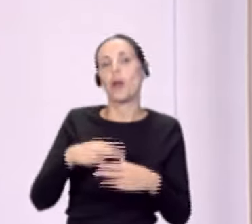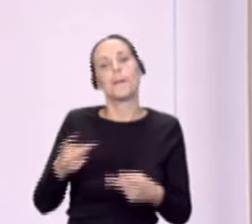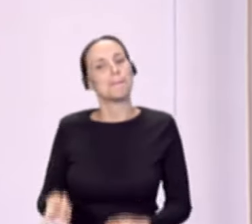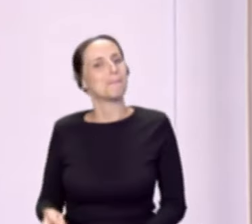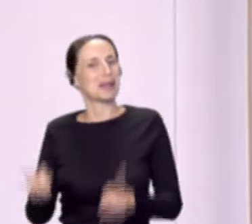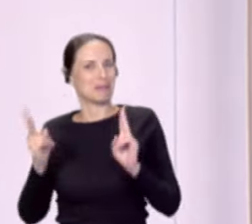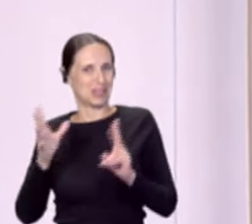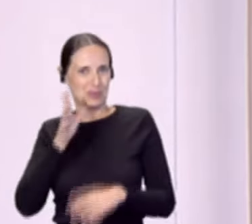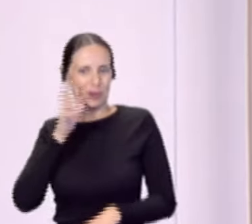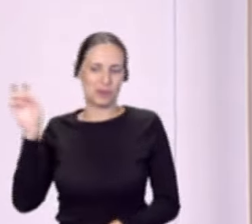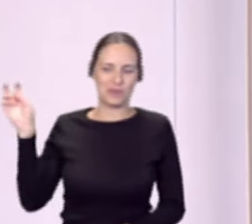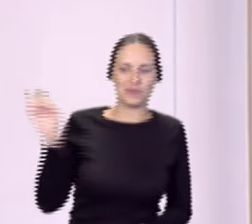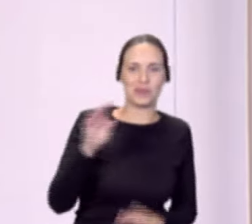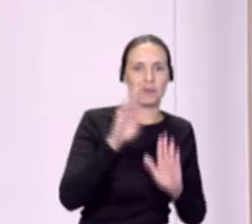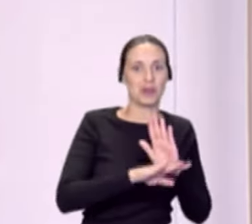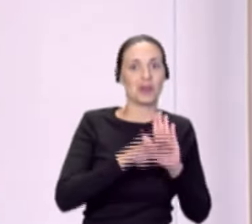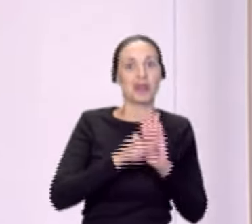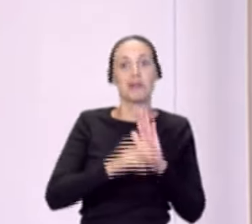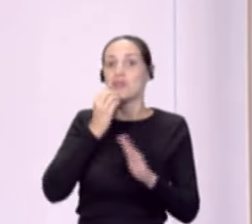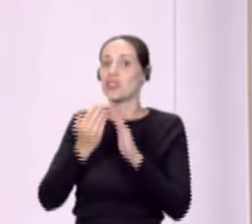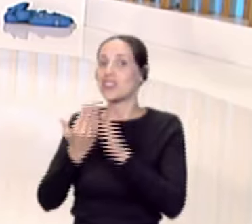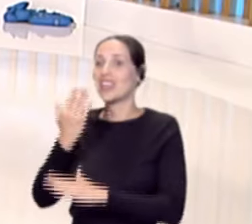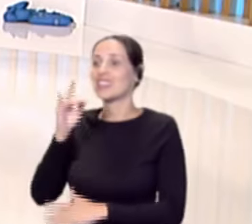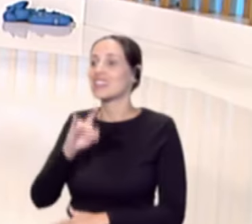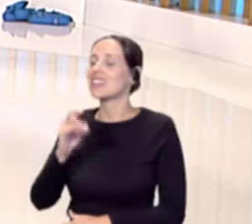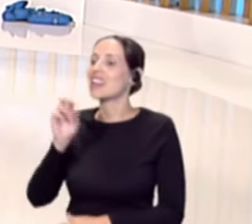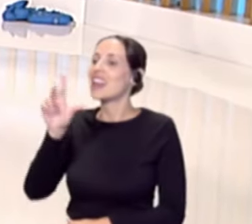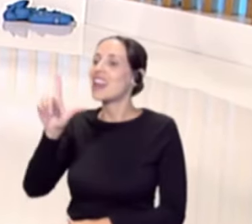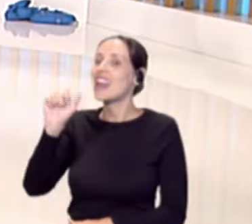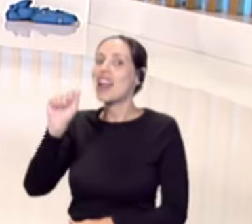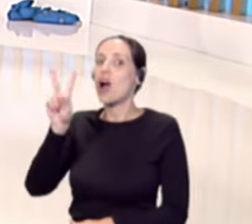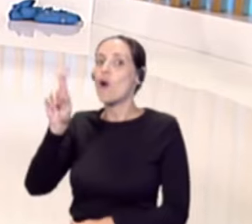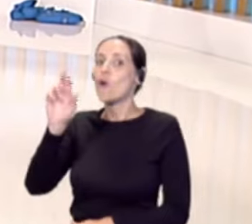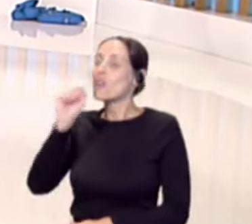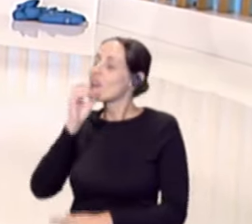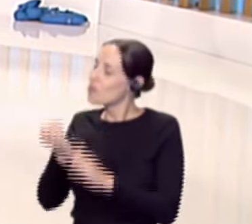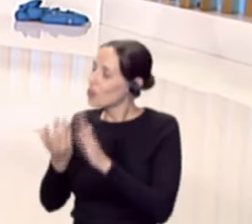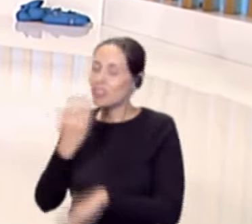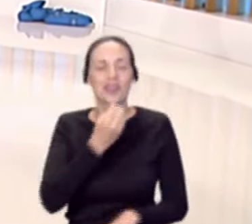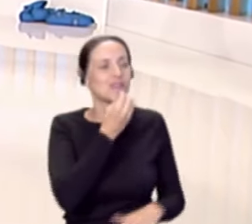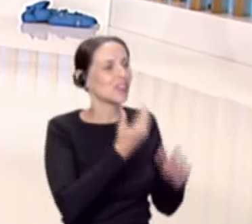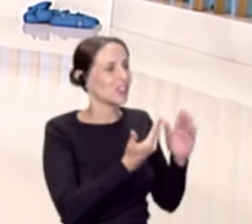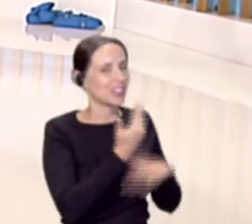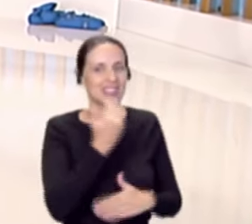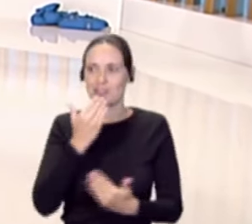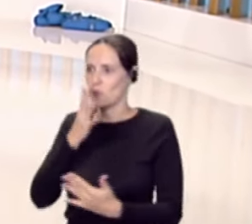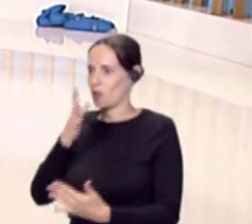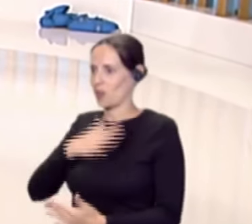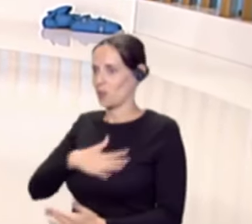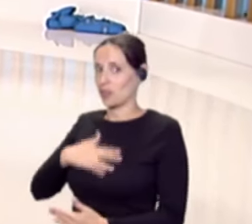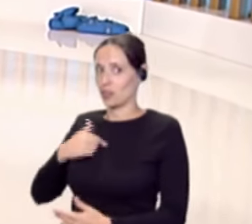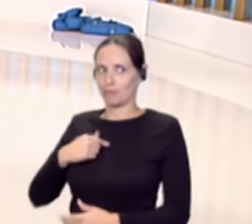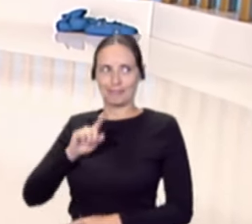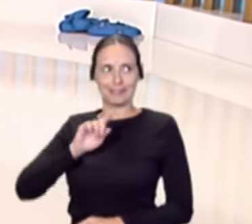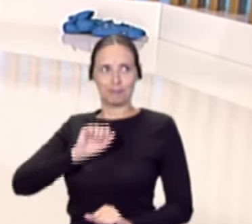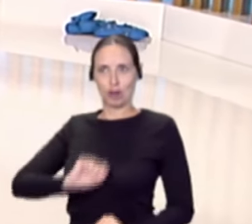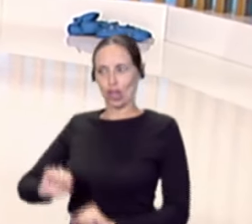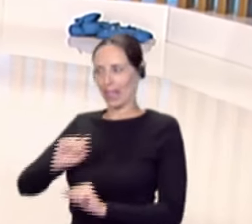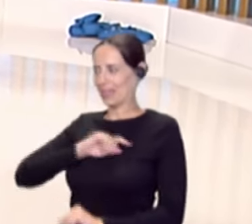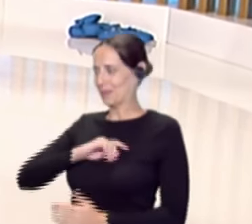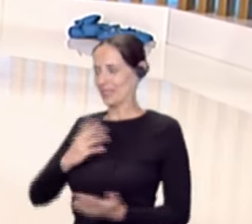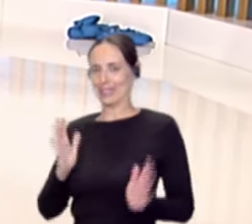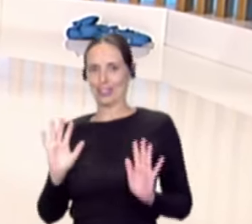venir a nuestro programa. Buenos días, Canarias. Laura Palacio, ¿qué tal? Muy buenos días. Buenos días. Muchísimas gracias por acompañarnos. A ustedes. Yo me siento protegida. Laura,